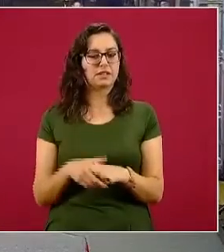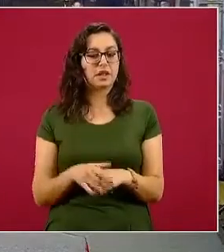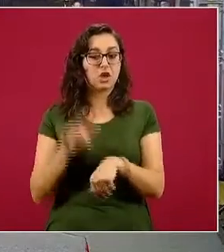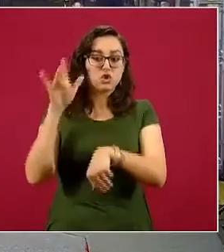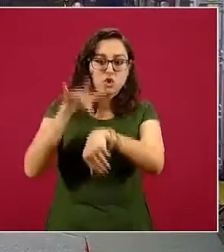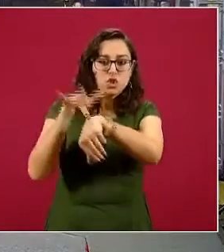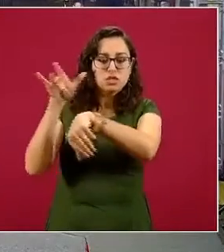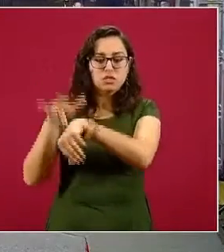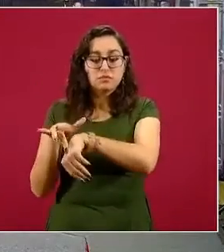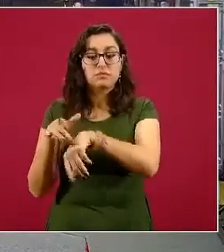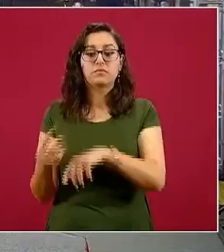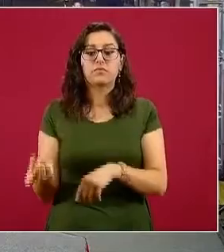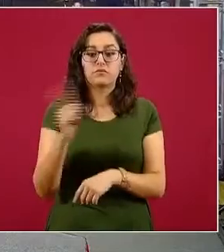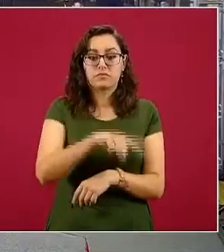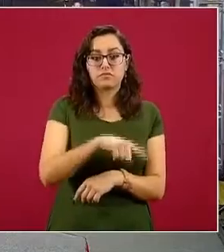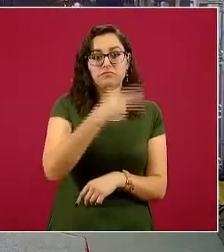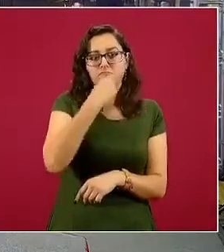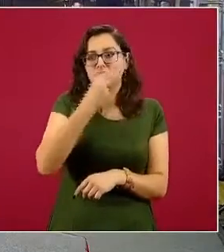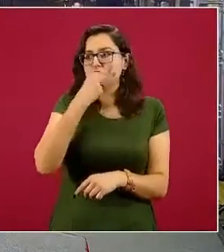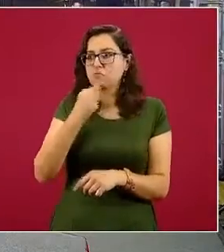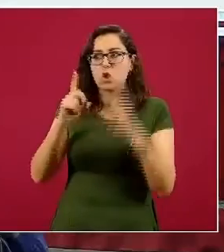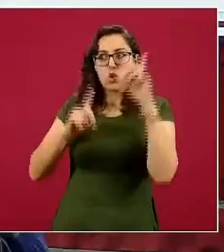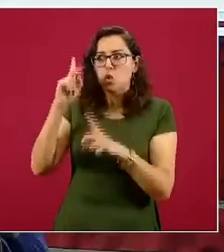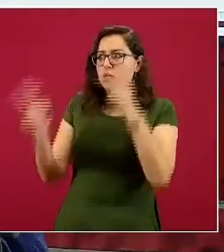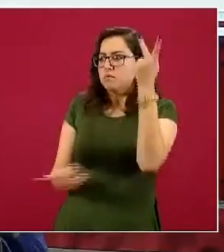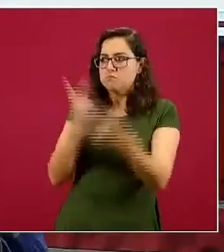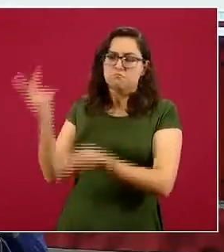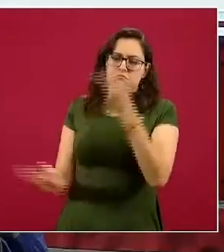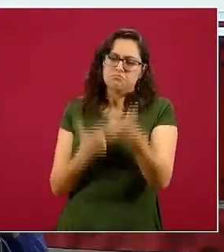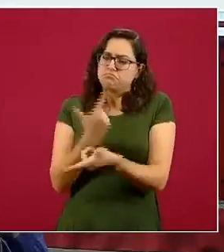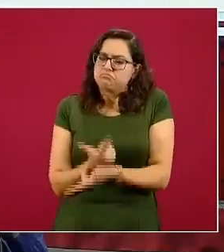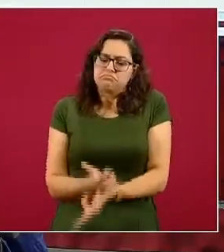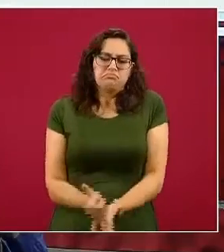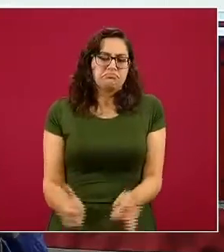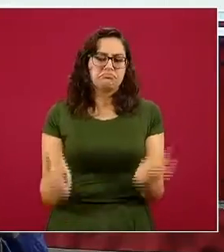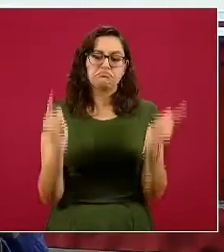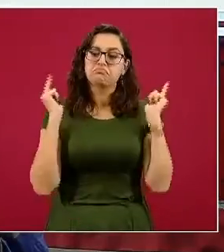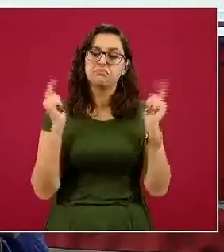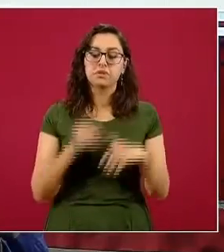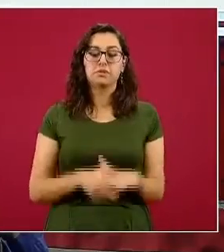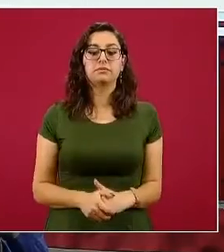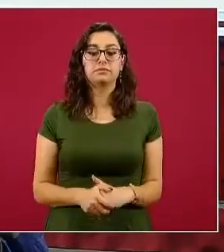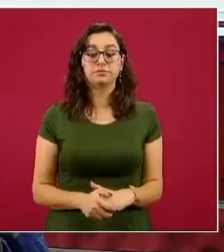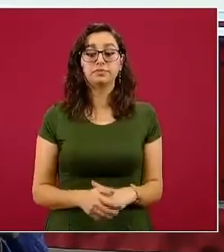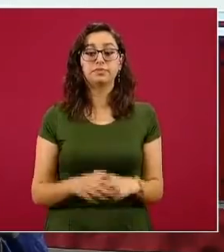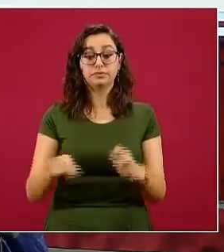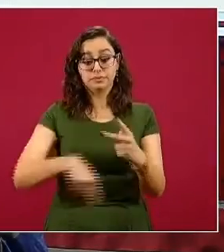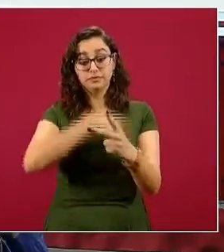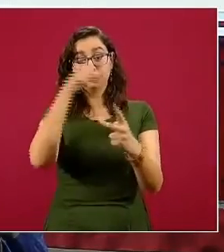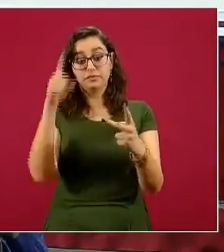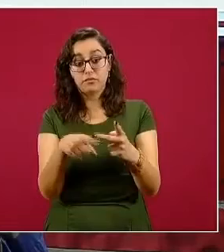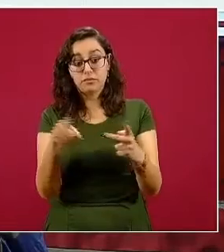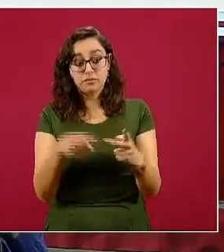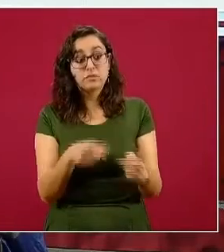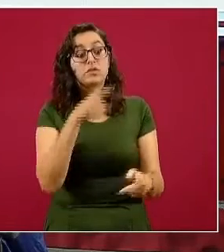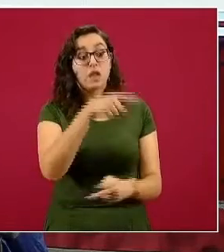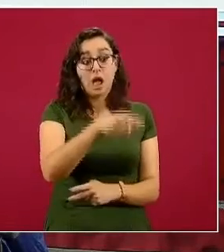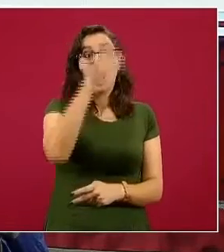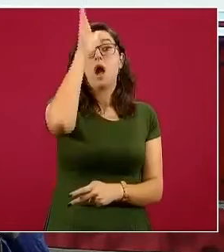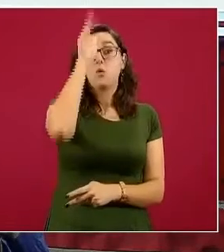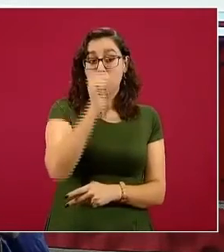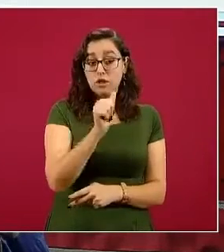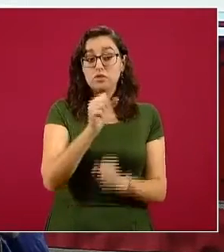Y ellos pueden hacer todas las preguntas. El consentimiento informado es sumamente